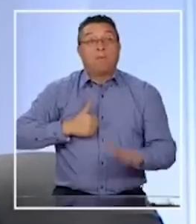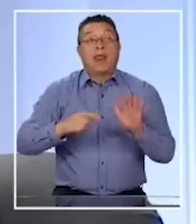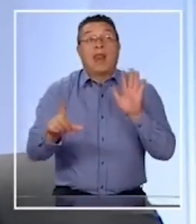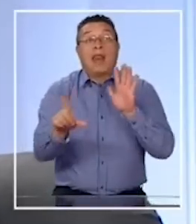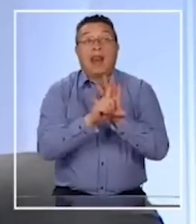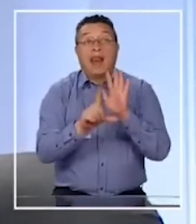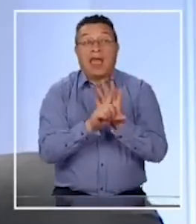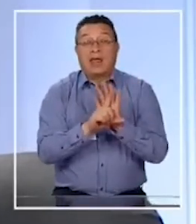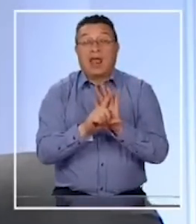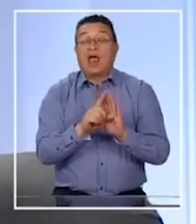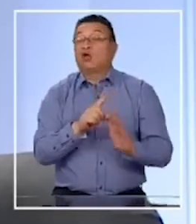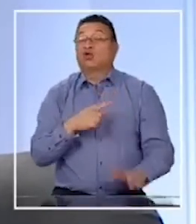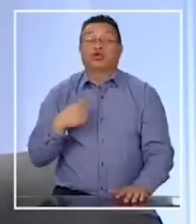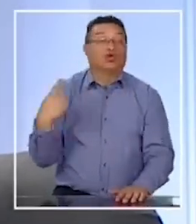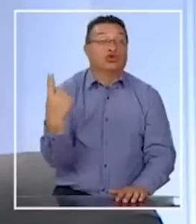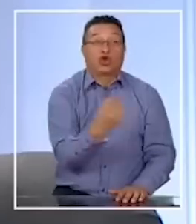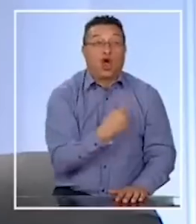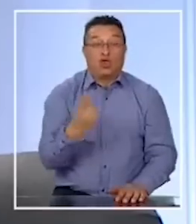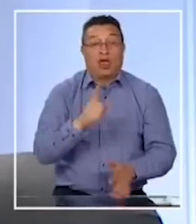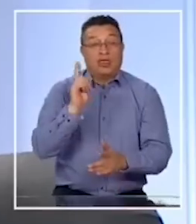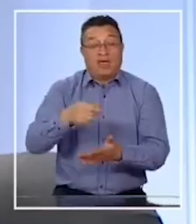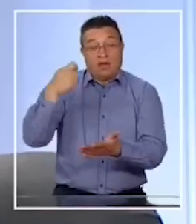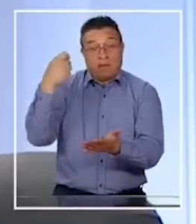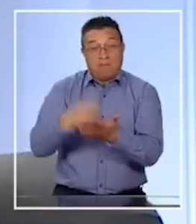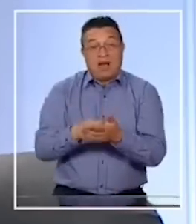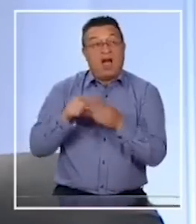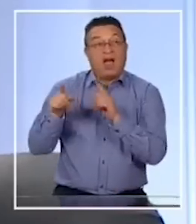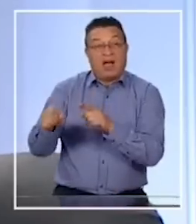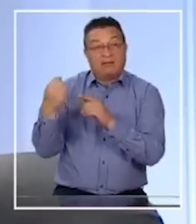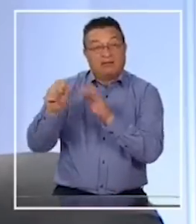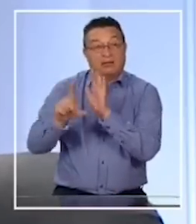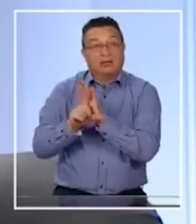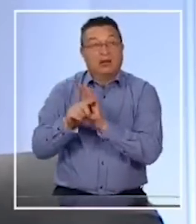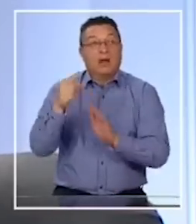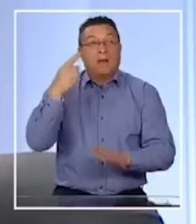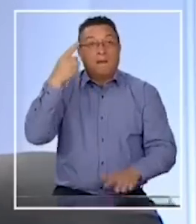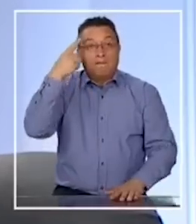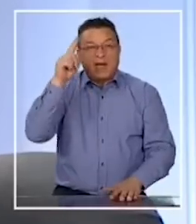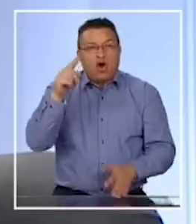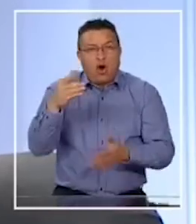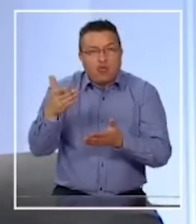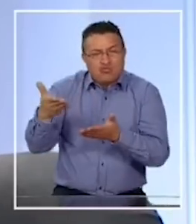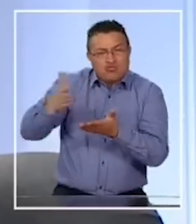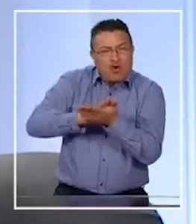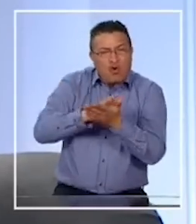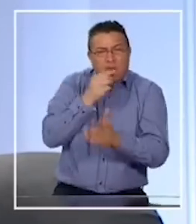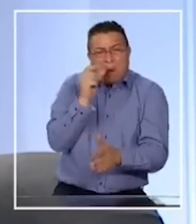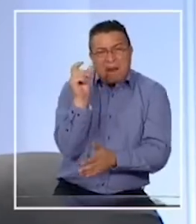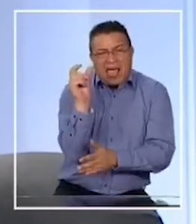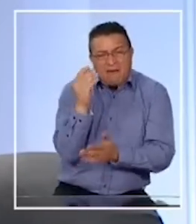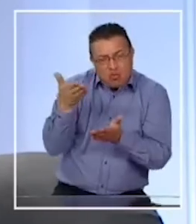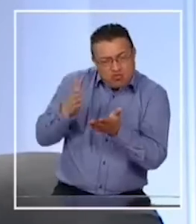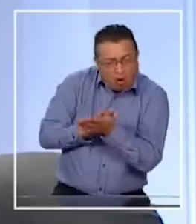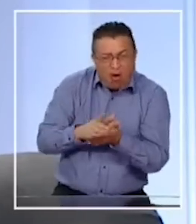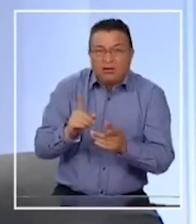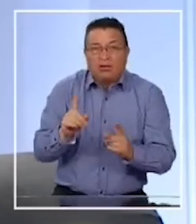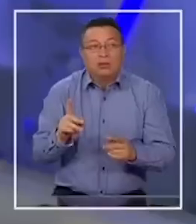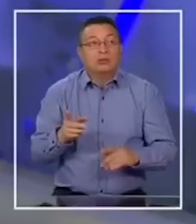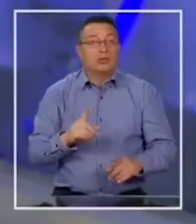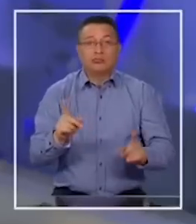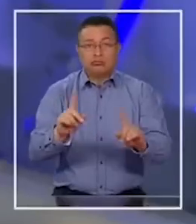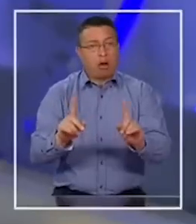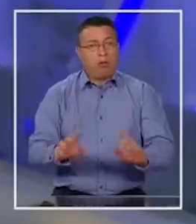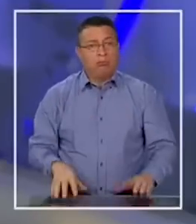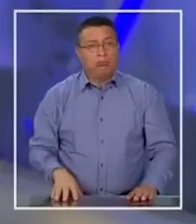son todos pero los que deben pagar por sus delitos son los delincuentes pero morir es una frase que corregiría no o repetiría no Porque